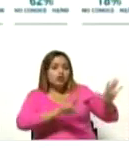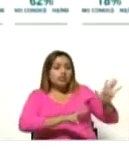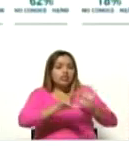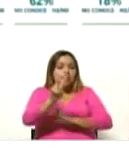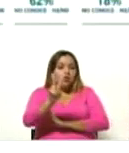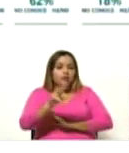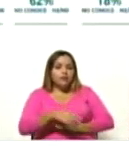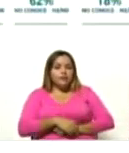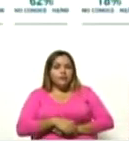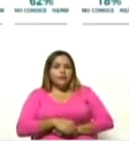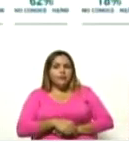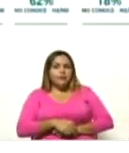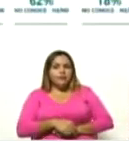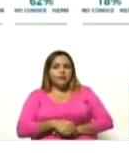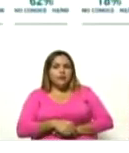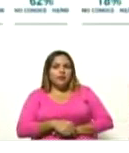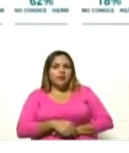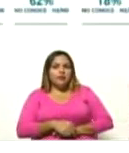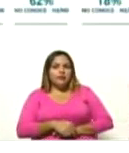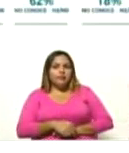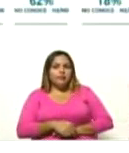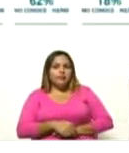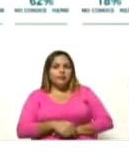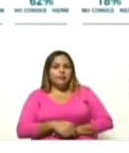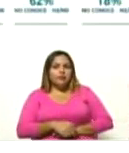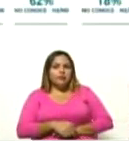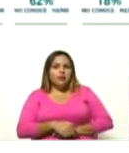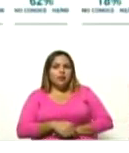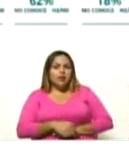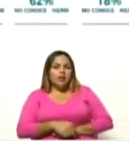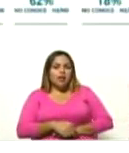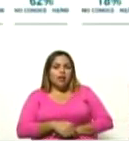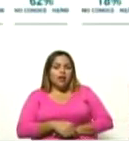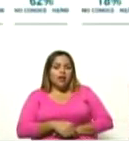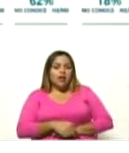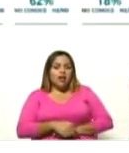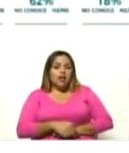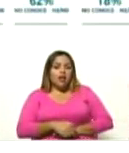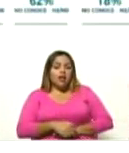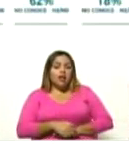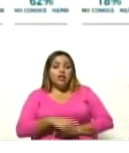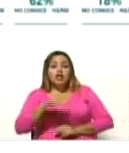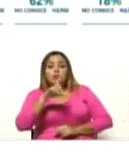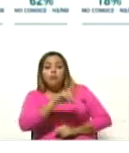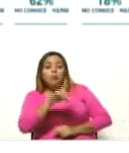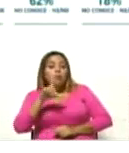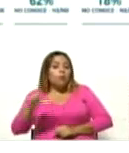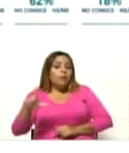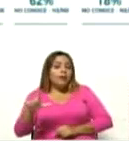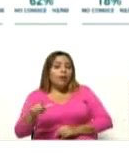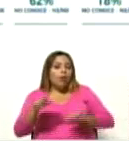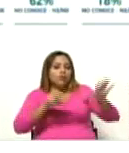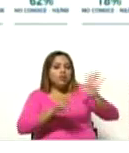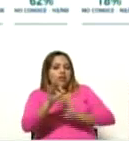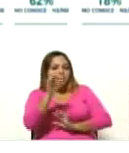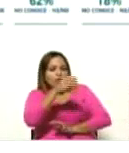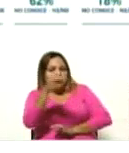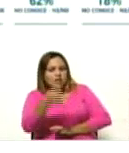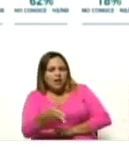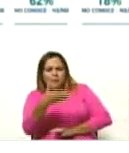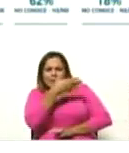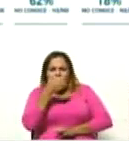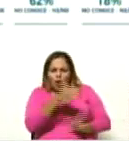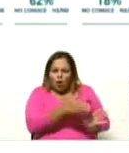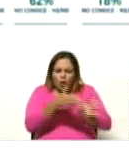82% y Henry Ramos con 82%, Leopoldo López con 83%. Quienes mejor están ubicados es Lorenzo Mendoza,